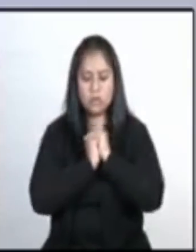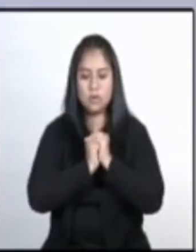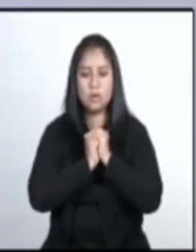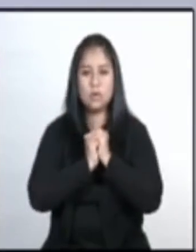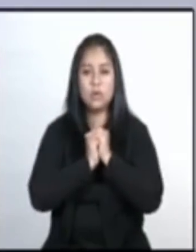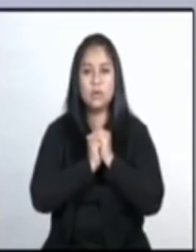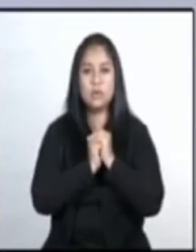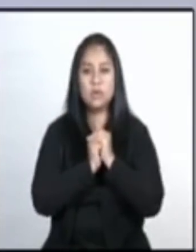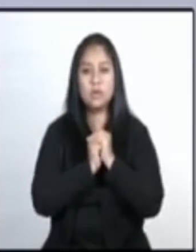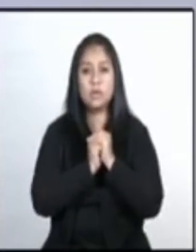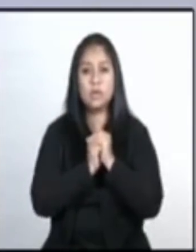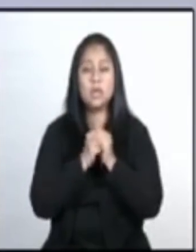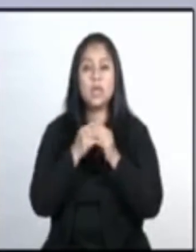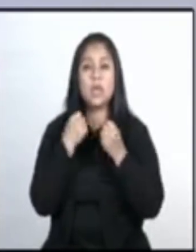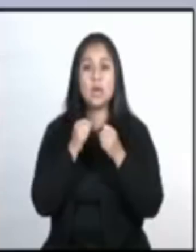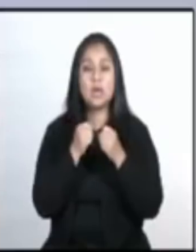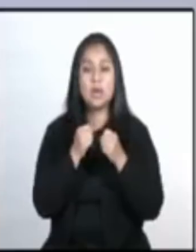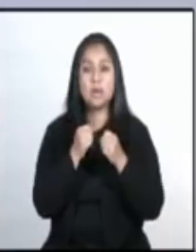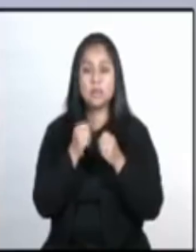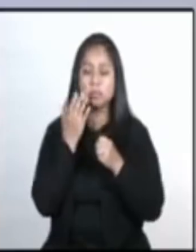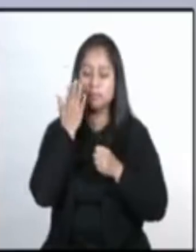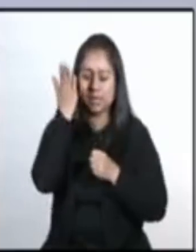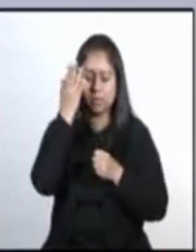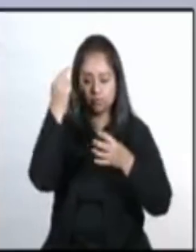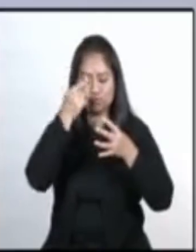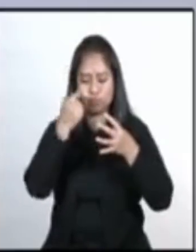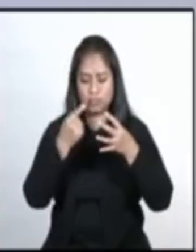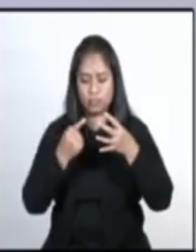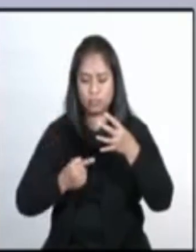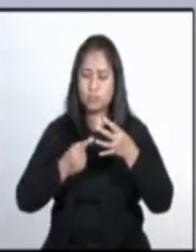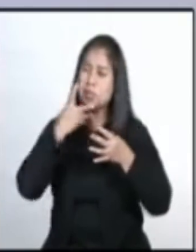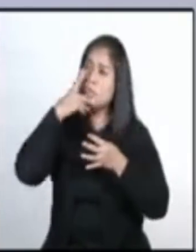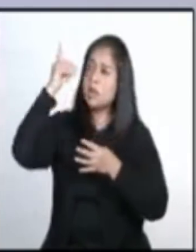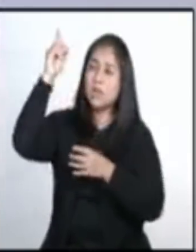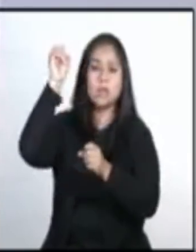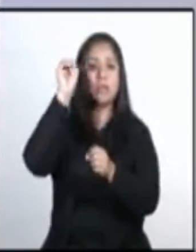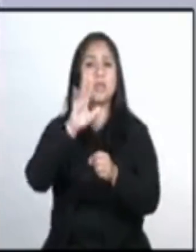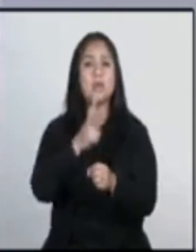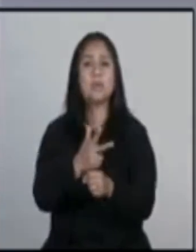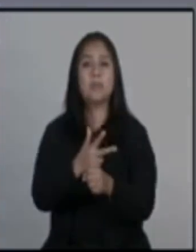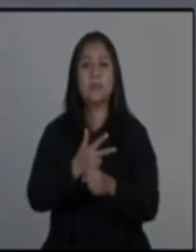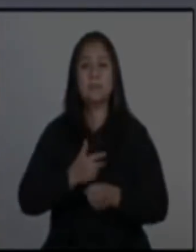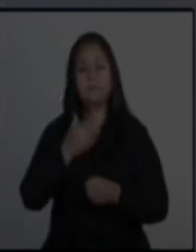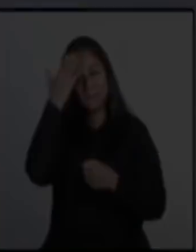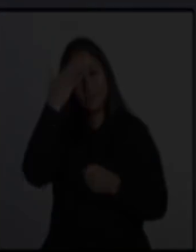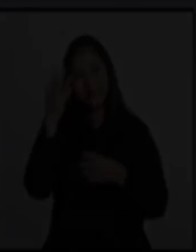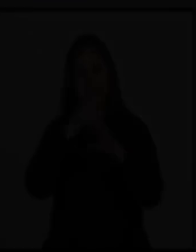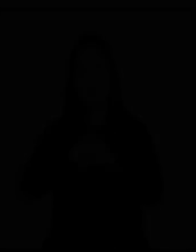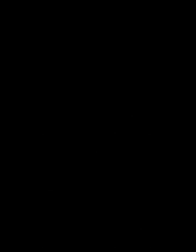hagamos nuestras las peticiones para que Dios bendiga a Guatemala. Buenas noches.